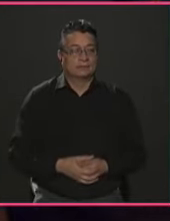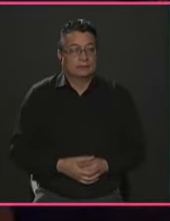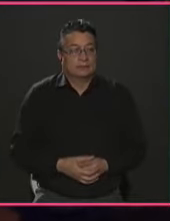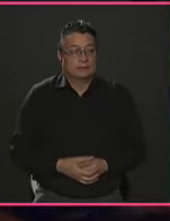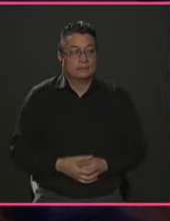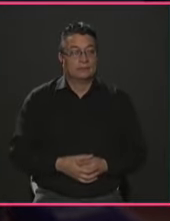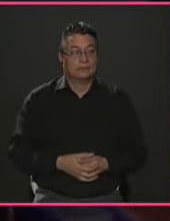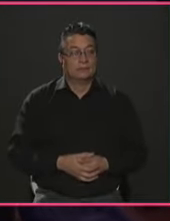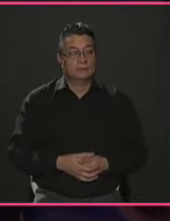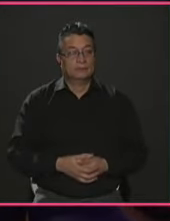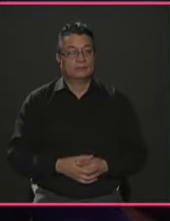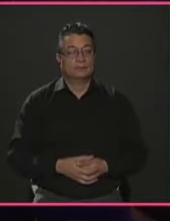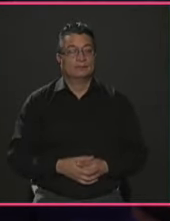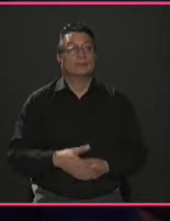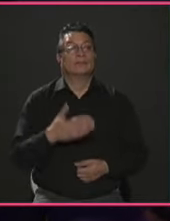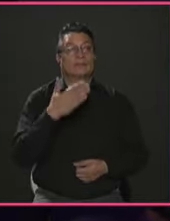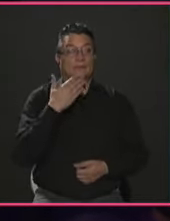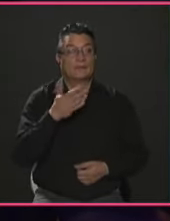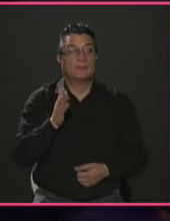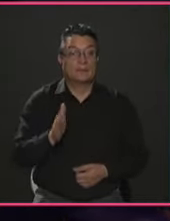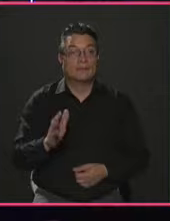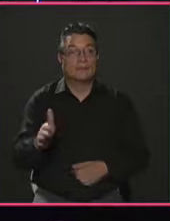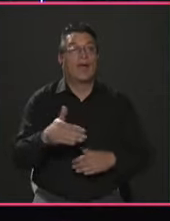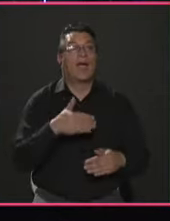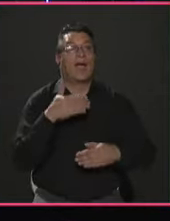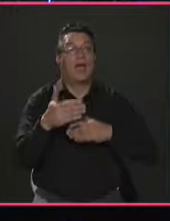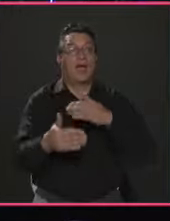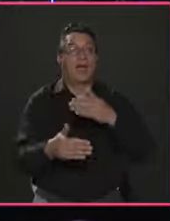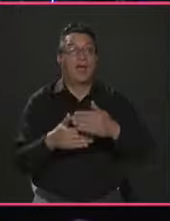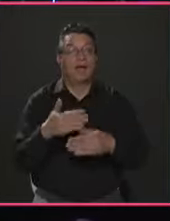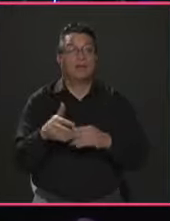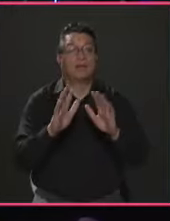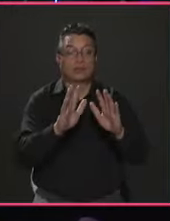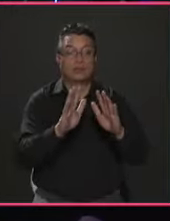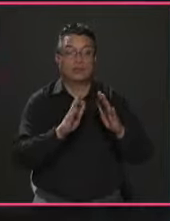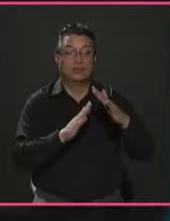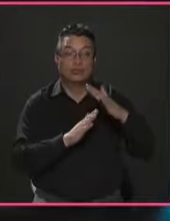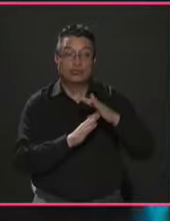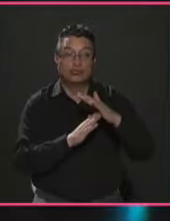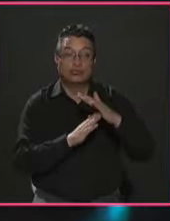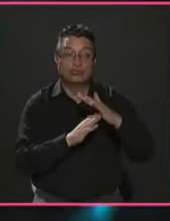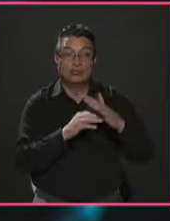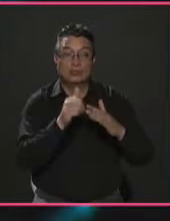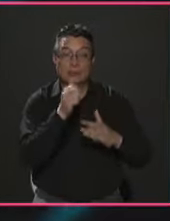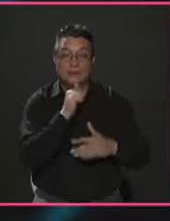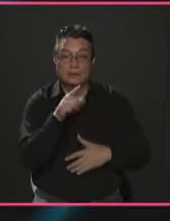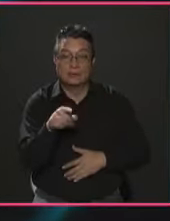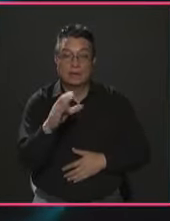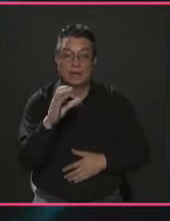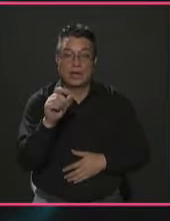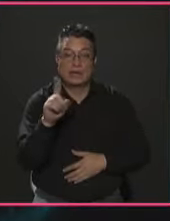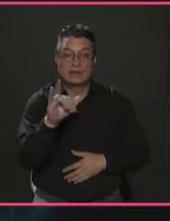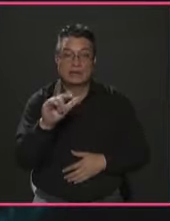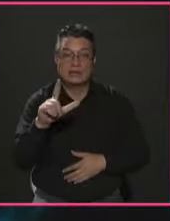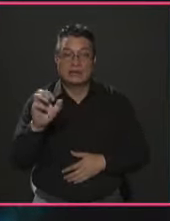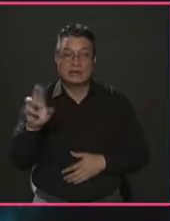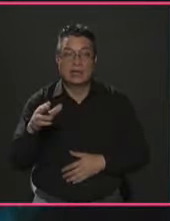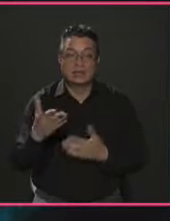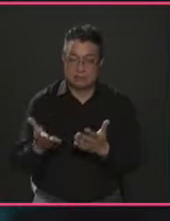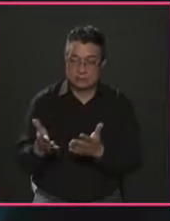bienvenido bien Seguimos avanzando en esta jornada te voy interrumpir antes ya lo decía perdón nos faltó el canciller nos faltó el canciller por